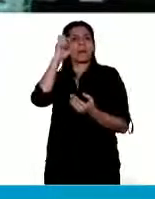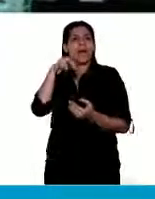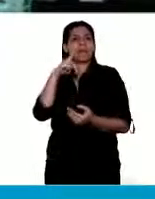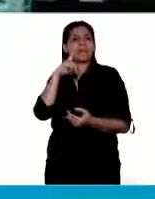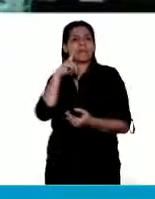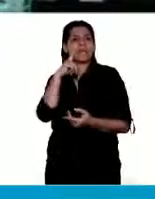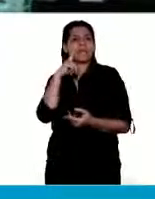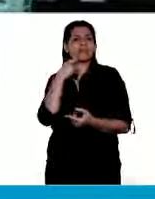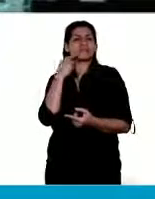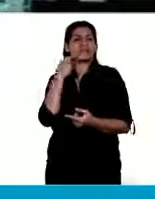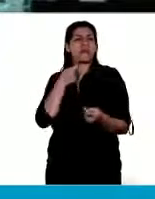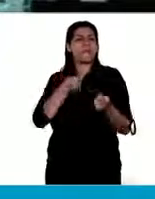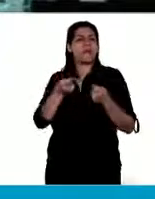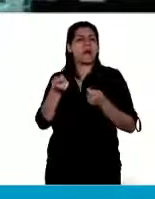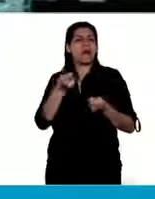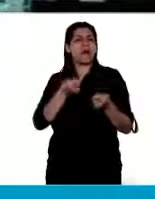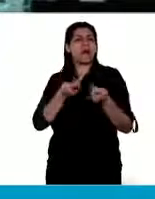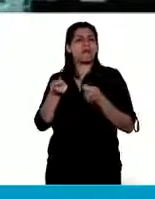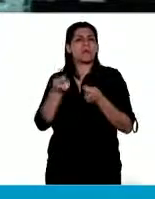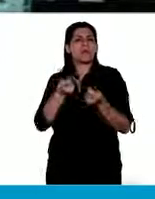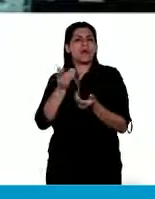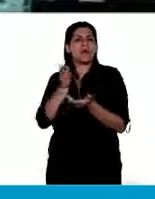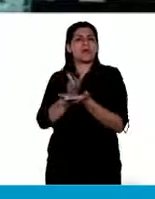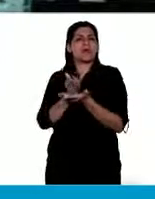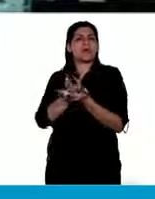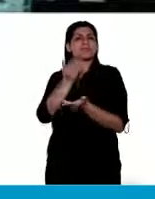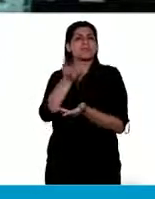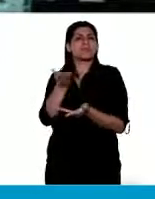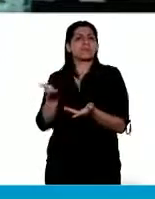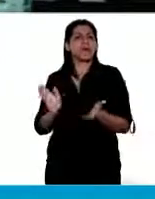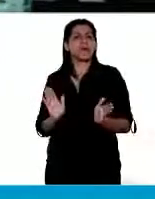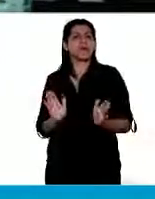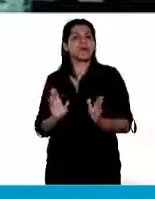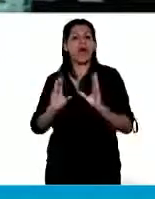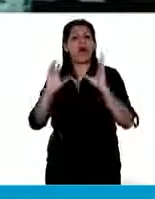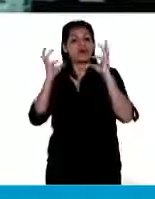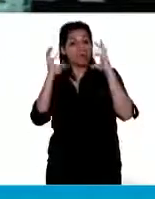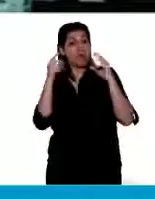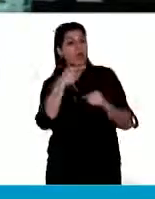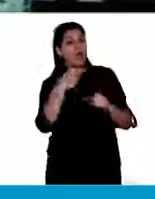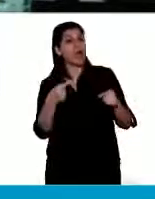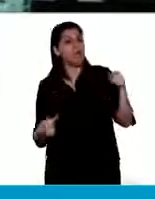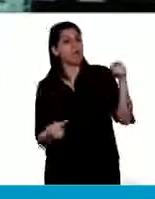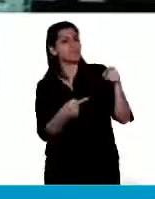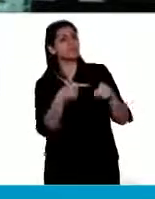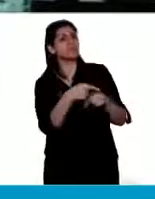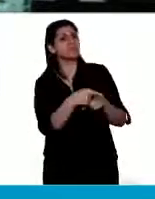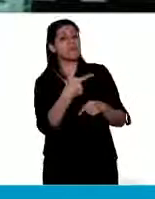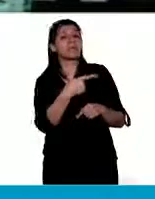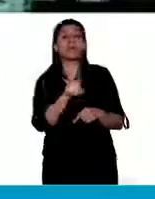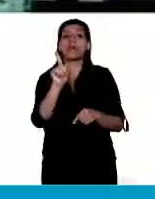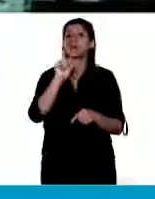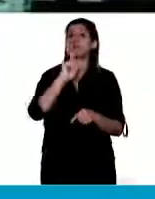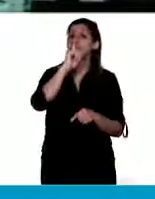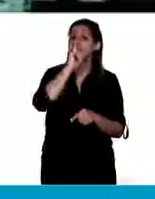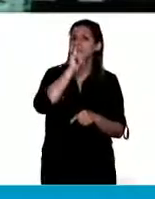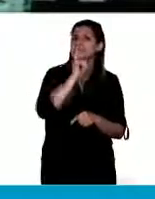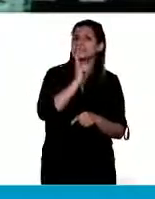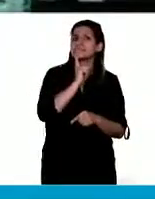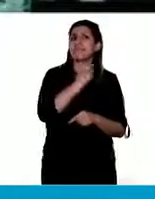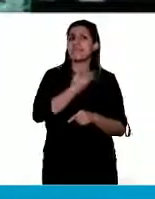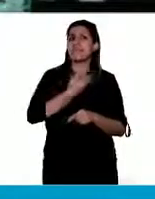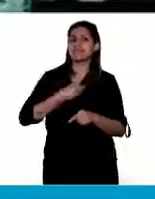y denigra los organismos de derechos humanos. Se enojan con la oposición, pero se quedan callados cuando el propio